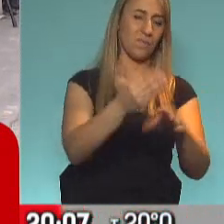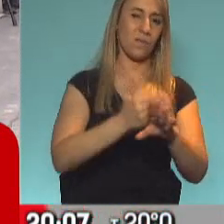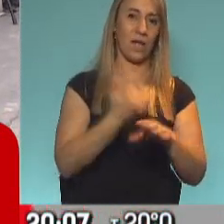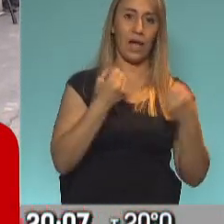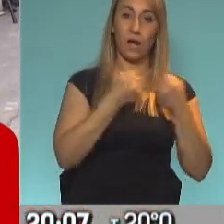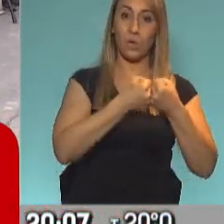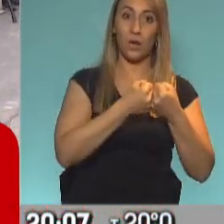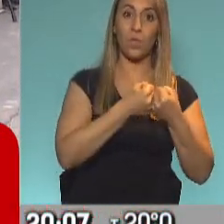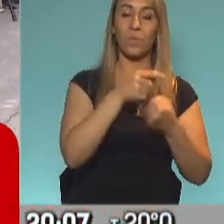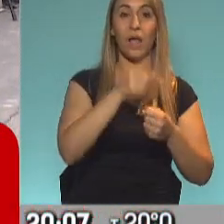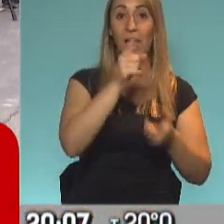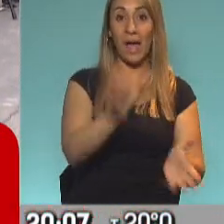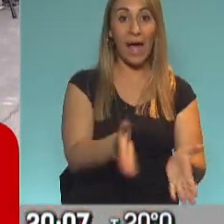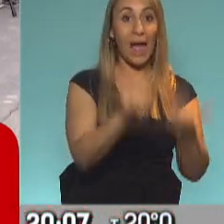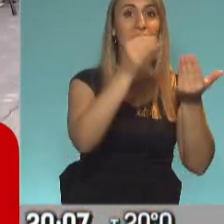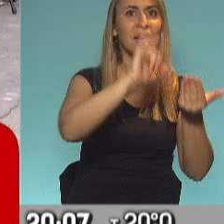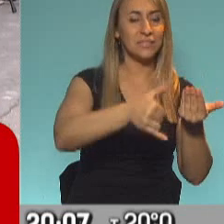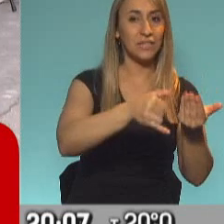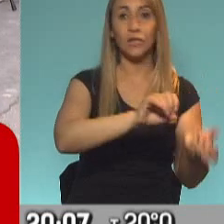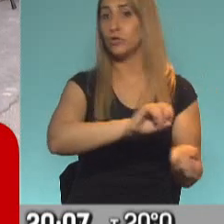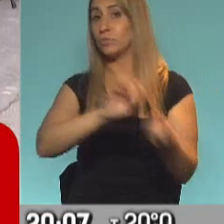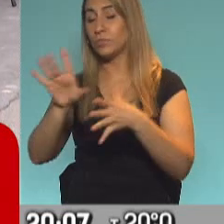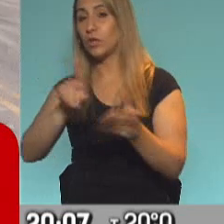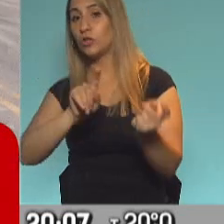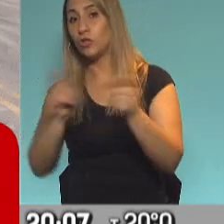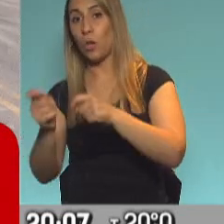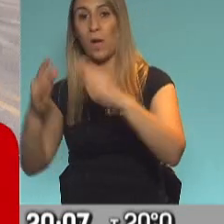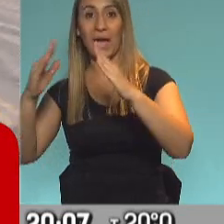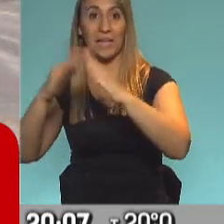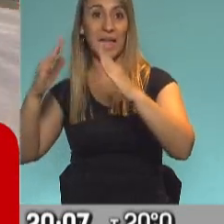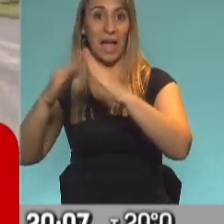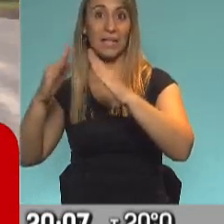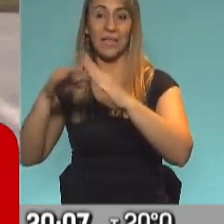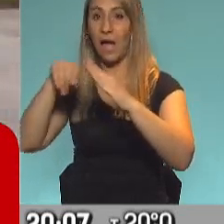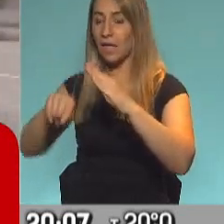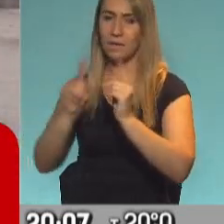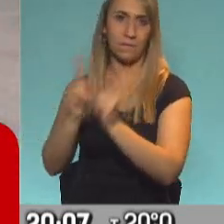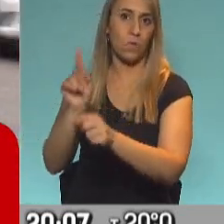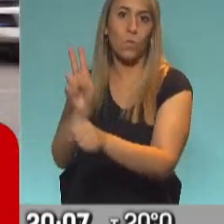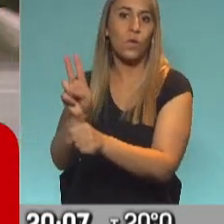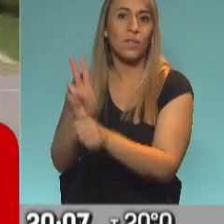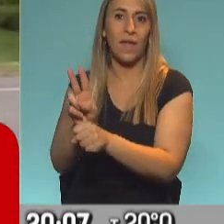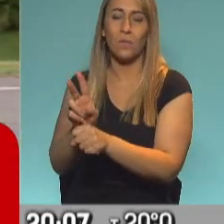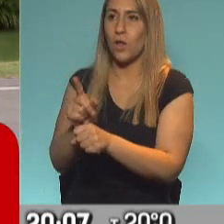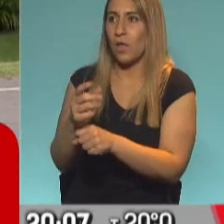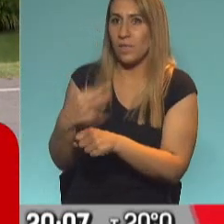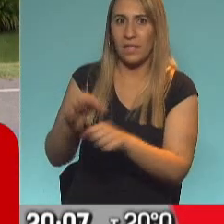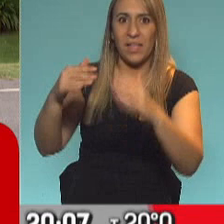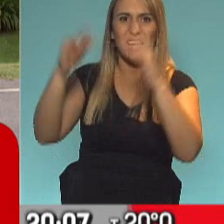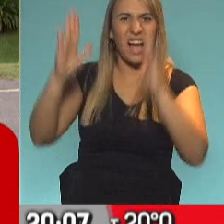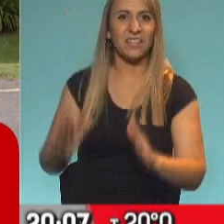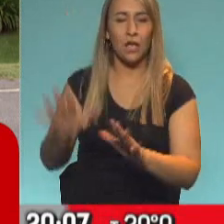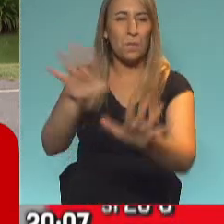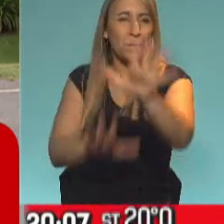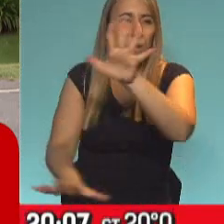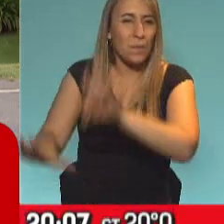se siga el cuidado en una casa, porque Diego no quería internarse en una clínica. Pero se supone que esa casa tenía que estar